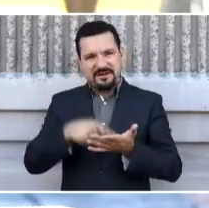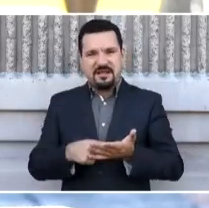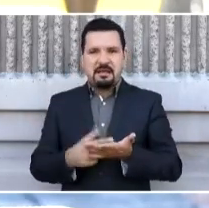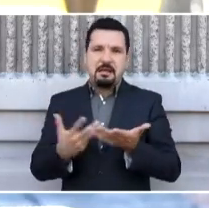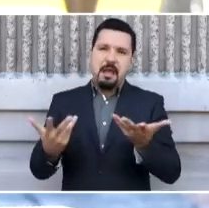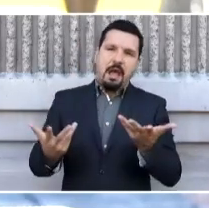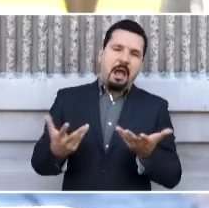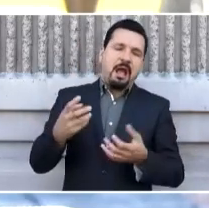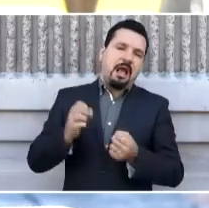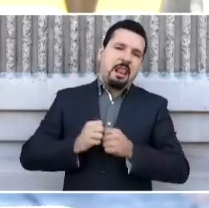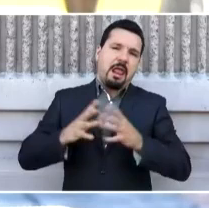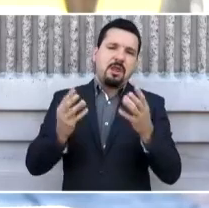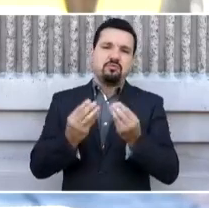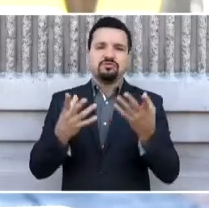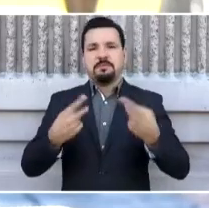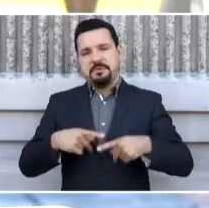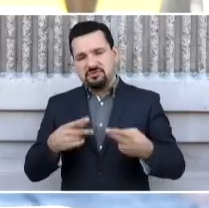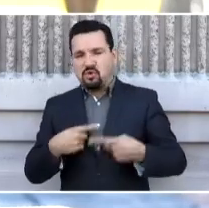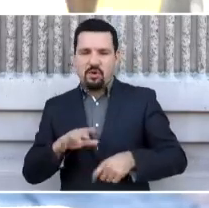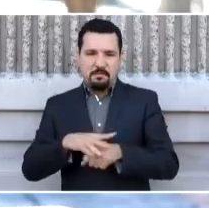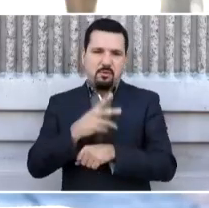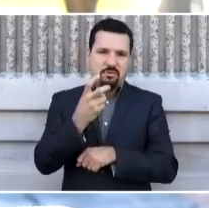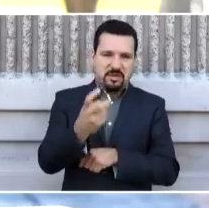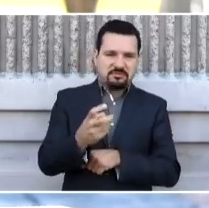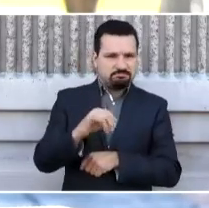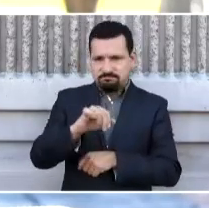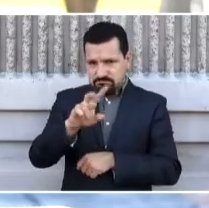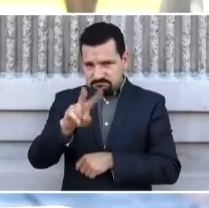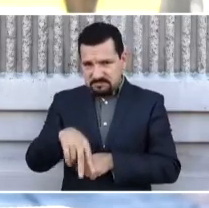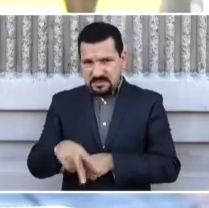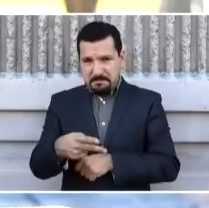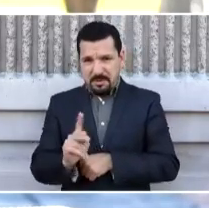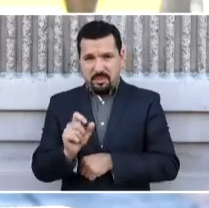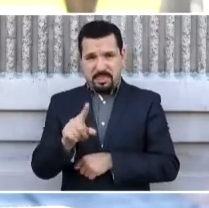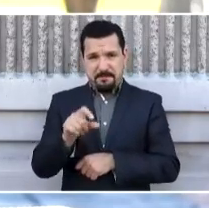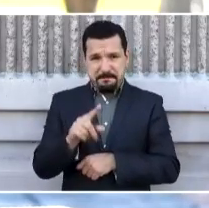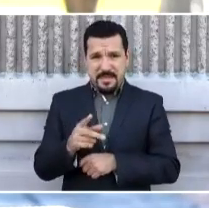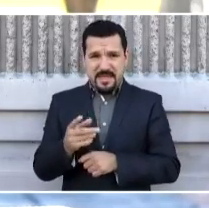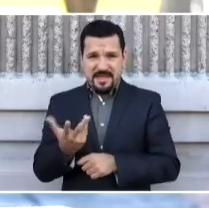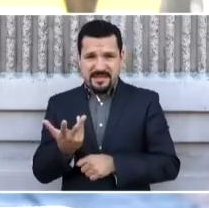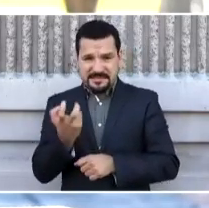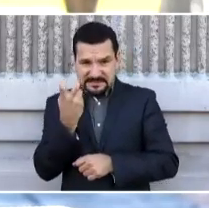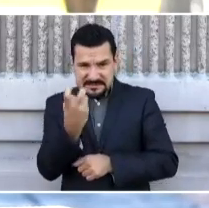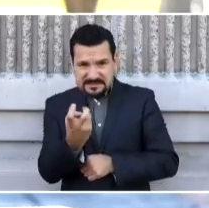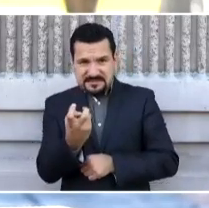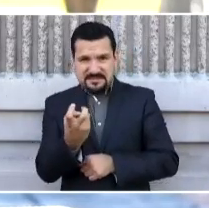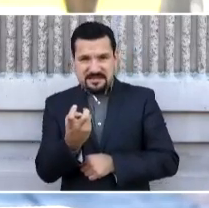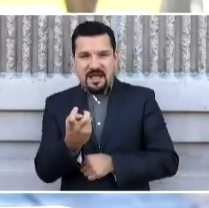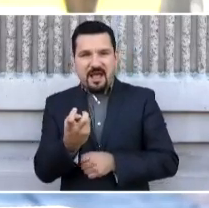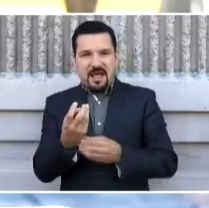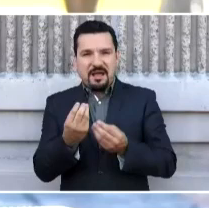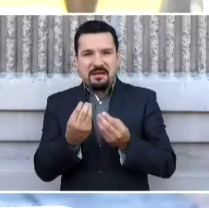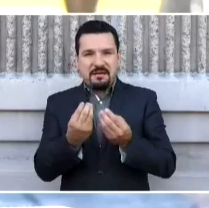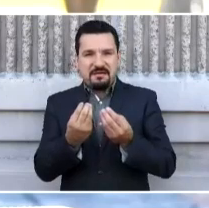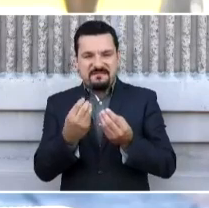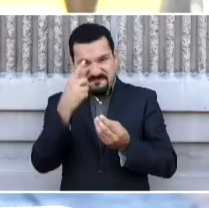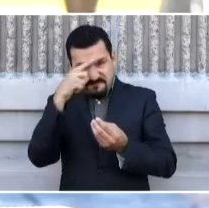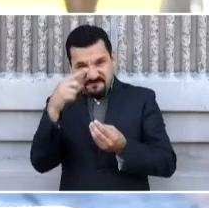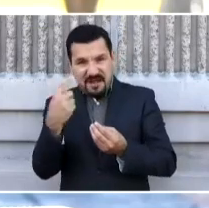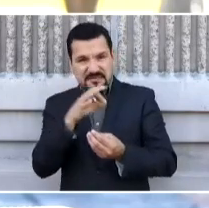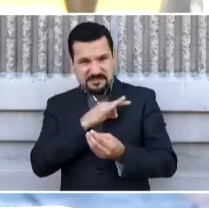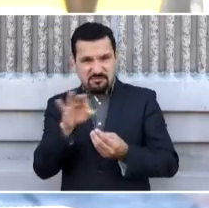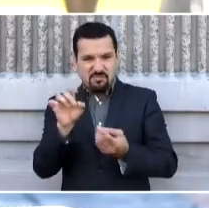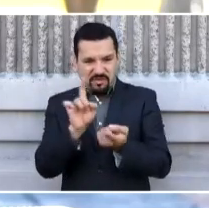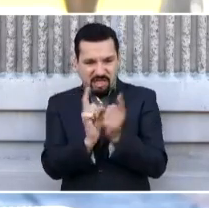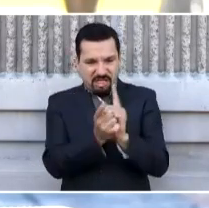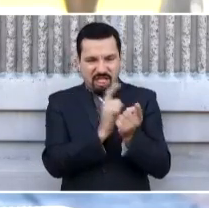mayor densidad poblacional y es correcto, pero también esto implica que hay una mayor facilidad de contagio y